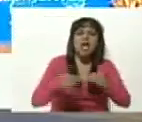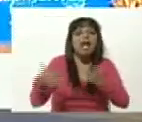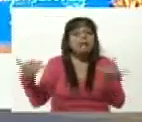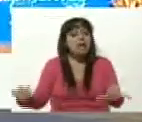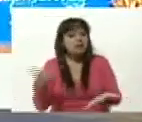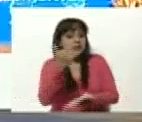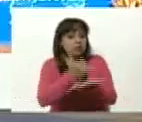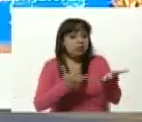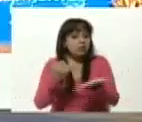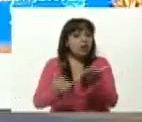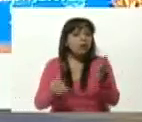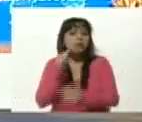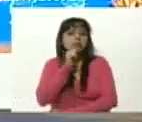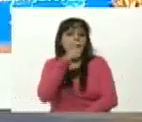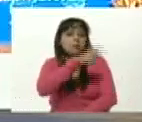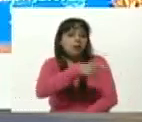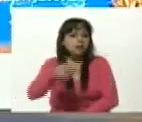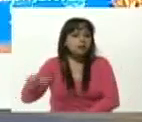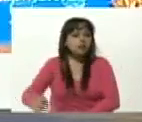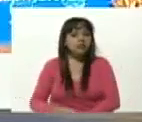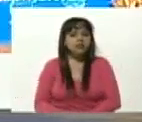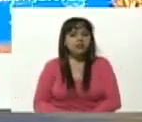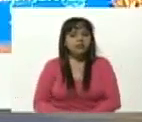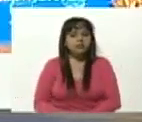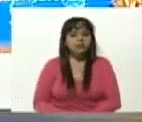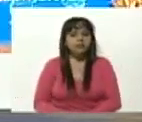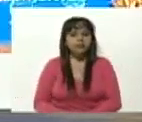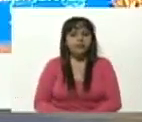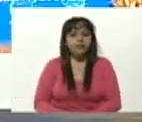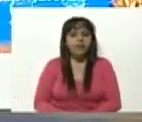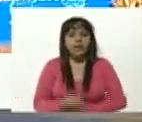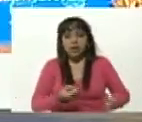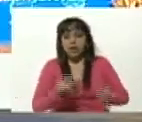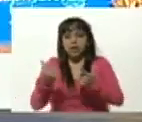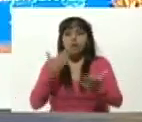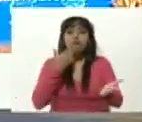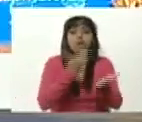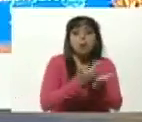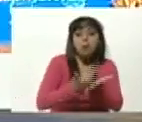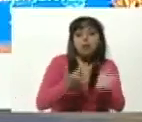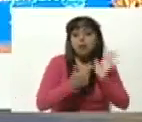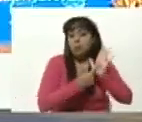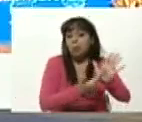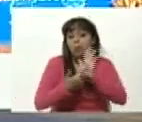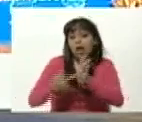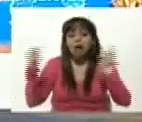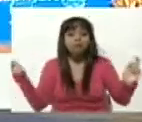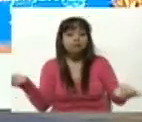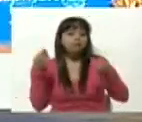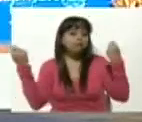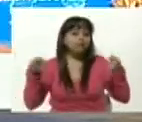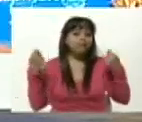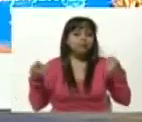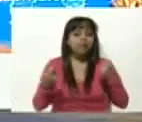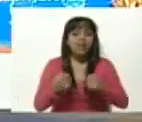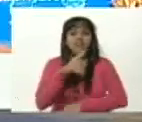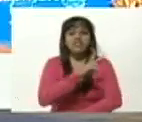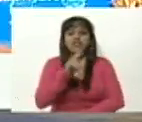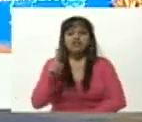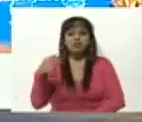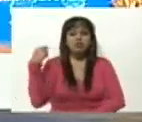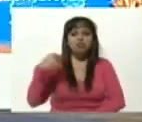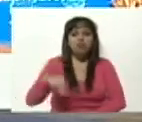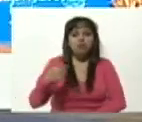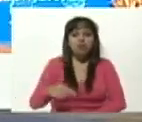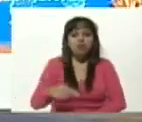inscribieron. Ahora salir con sus propuestas, sus campañas. Y el 21 de